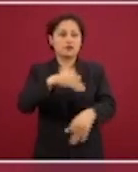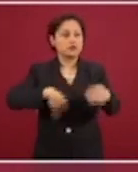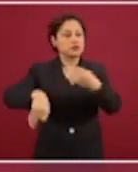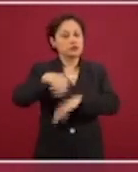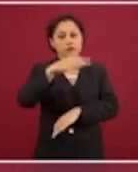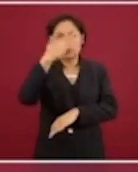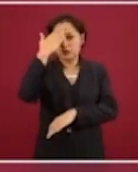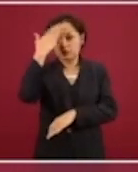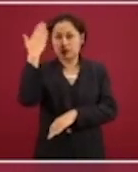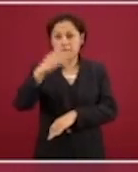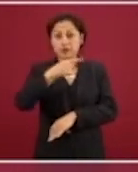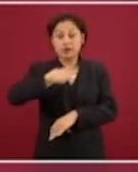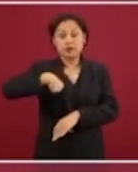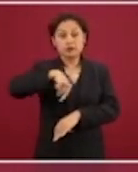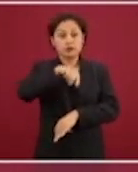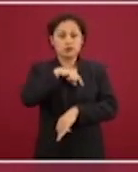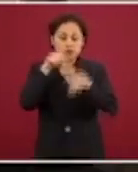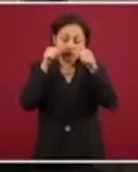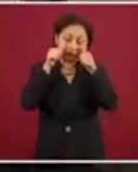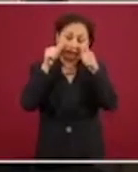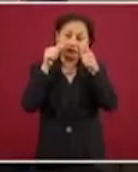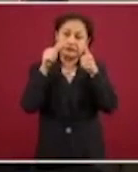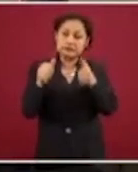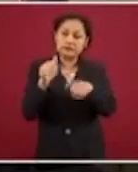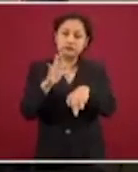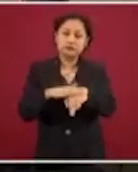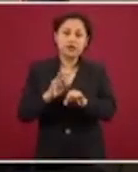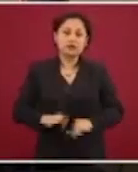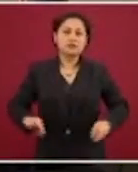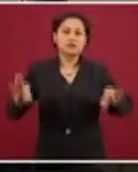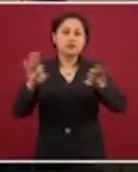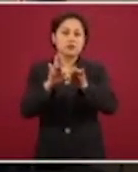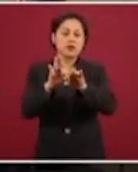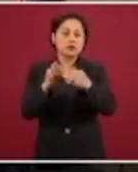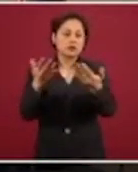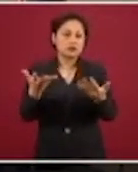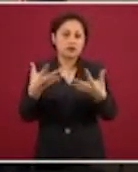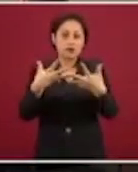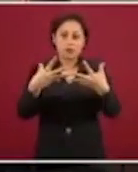es enfrentar el coronavirus, que